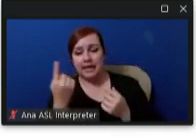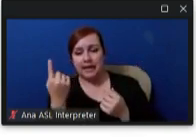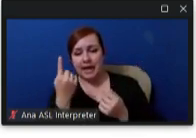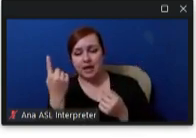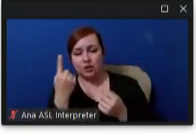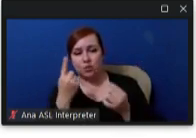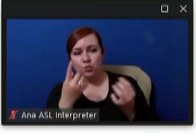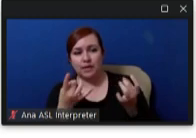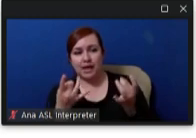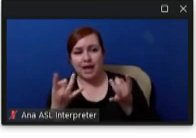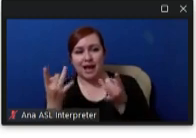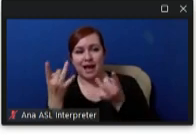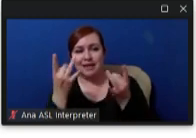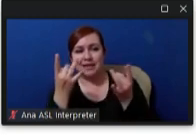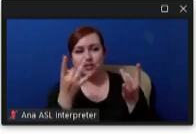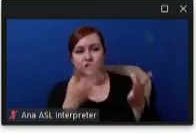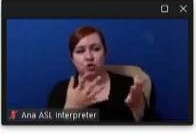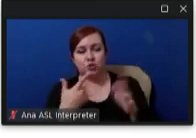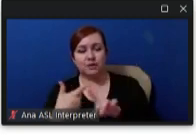Estado? Es decir,